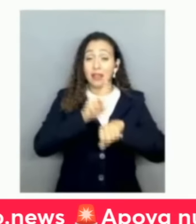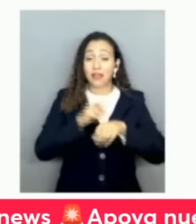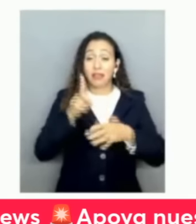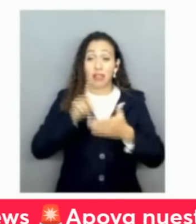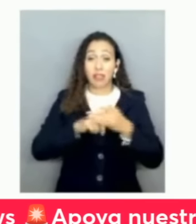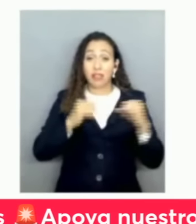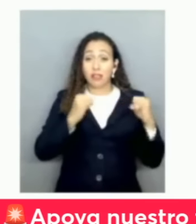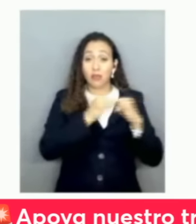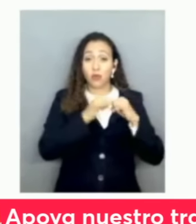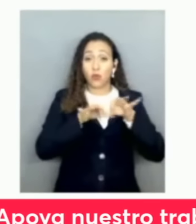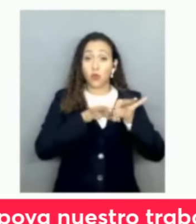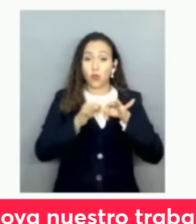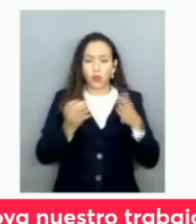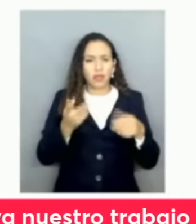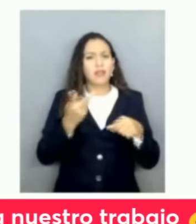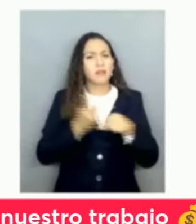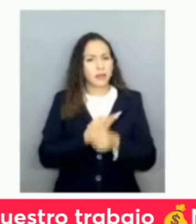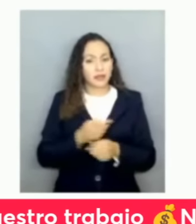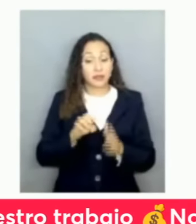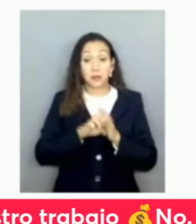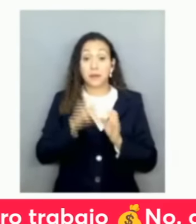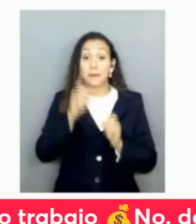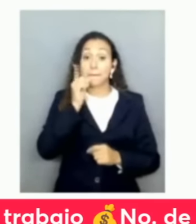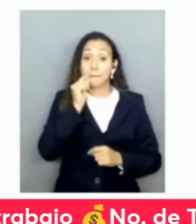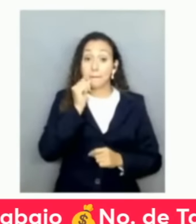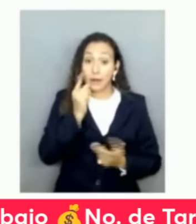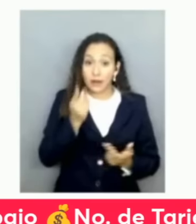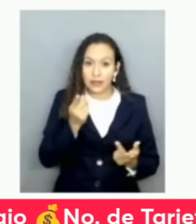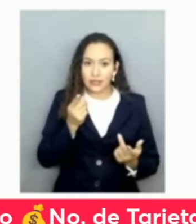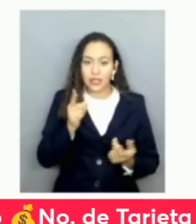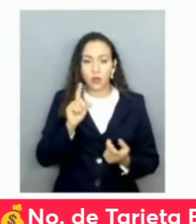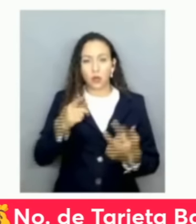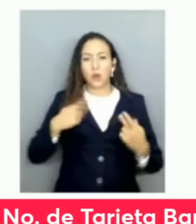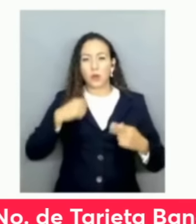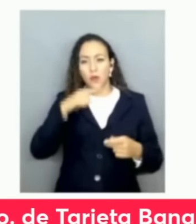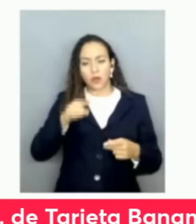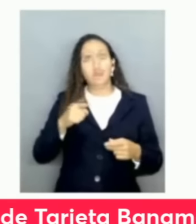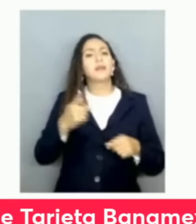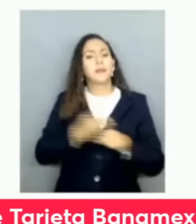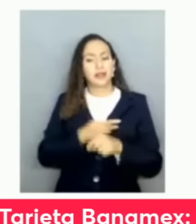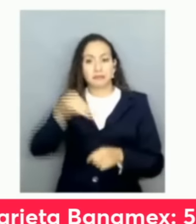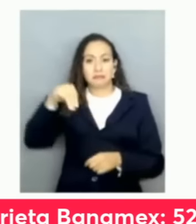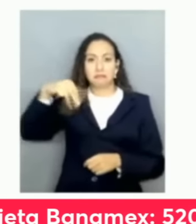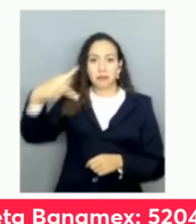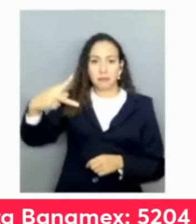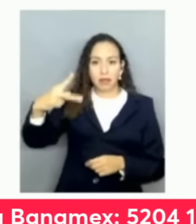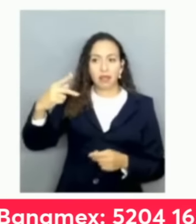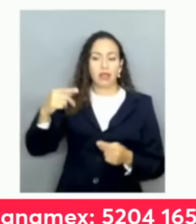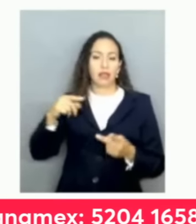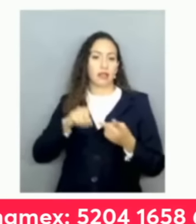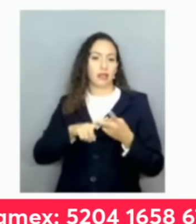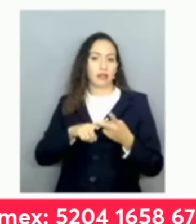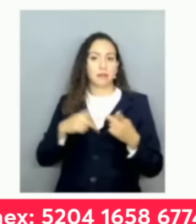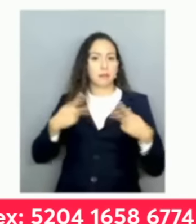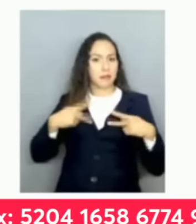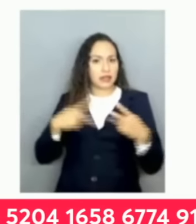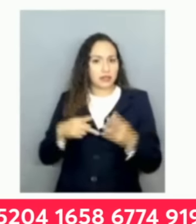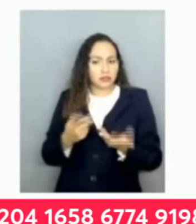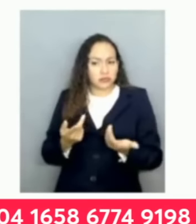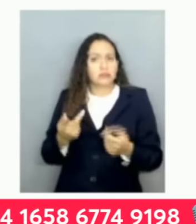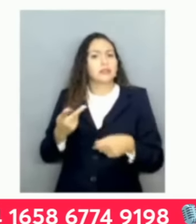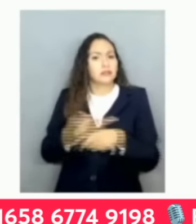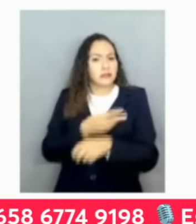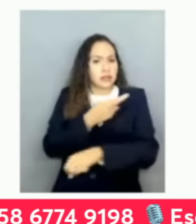sistemas el policía de proximidad el agente del ministerio público que hace guardias la